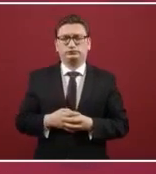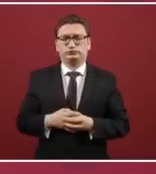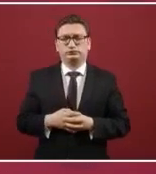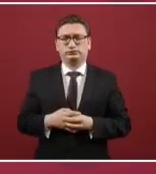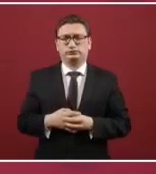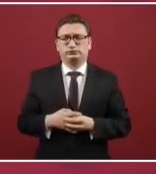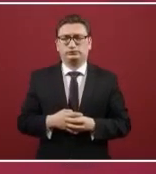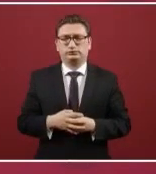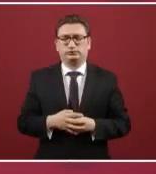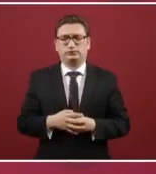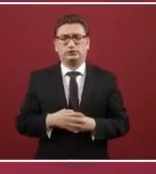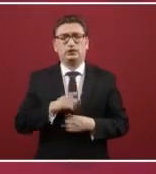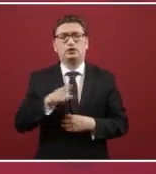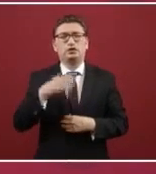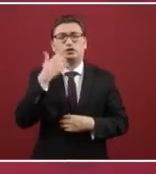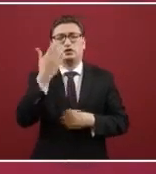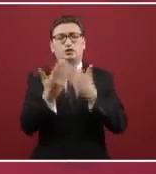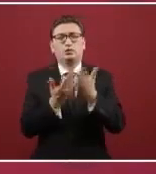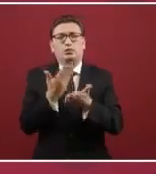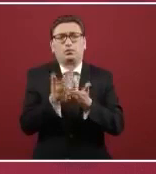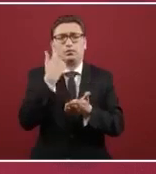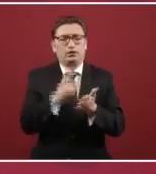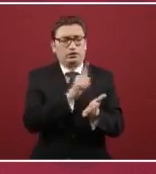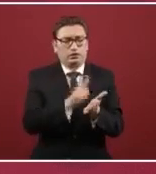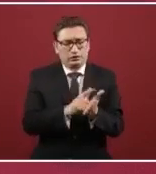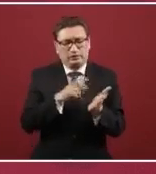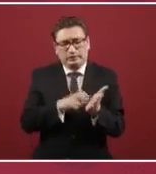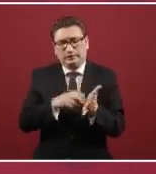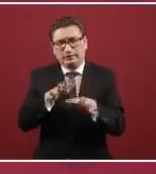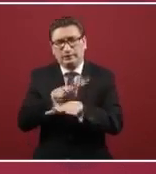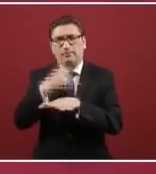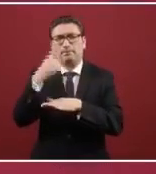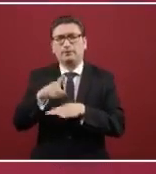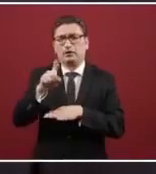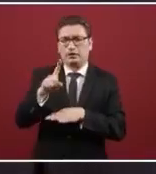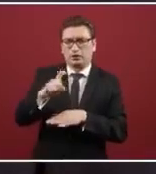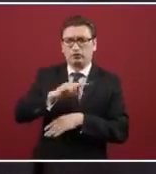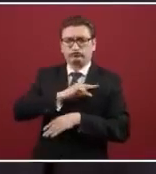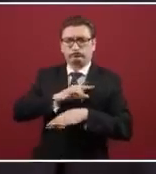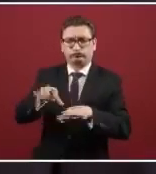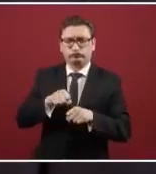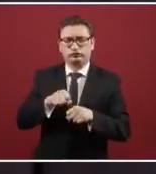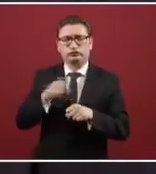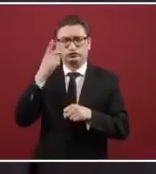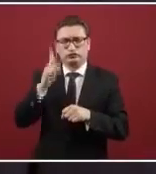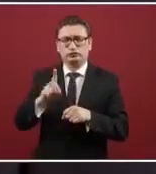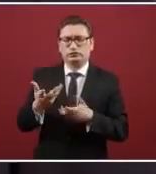una reforma para privatizar el agua y eso se